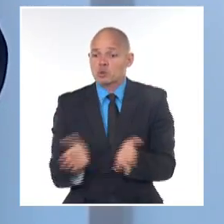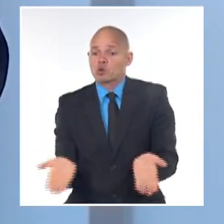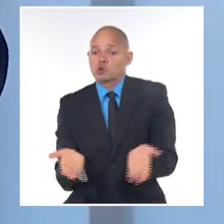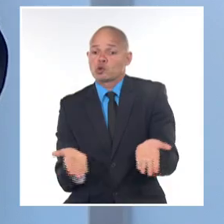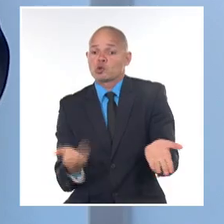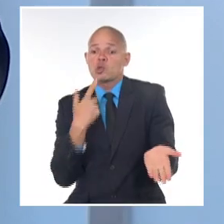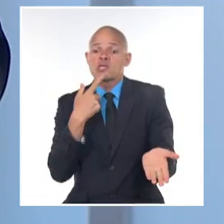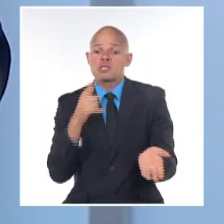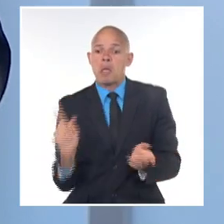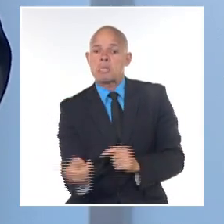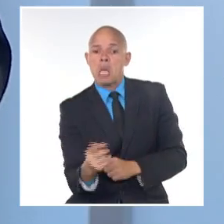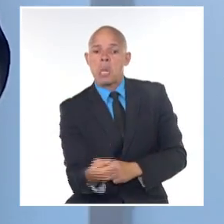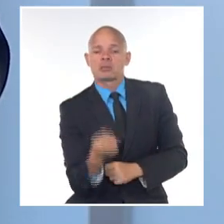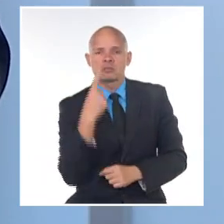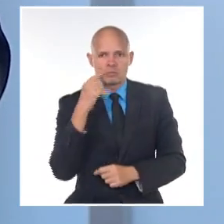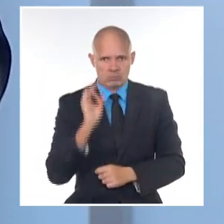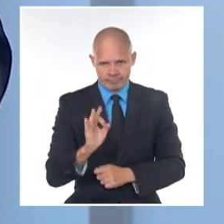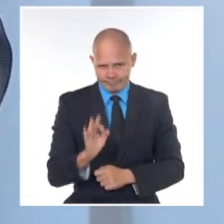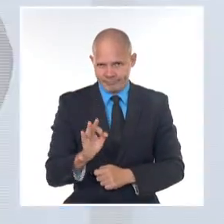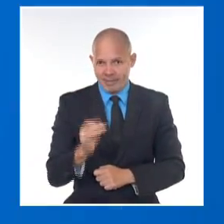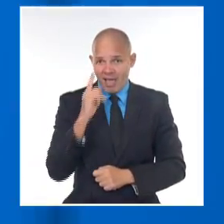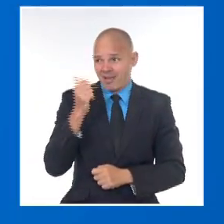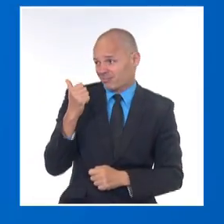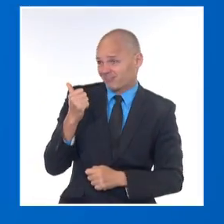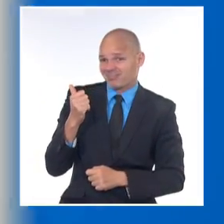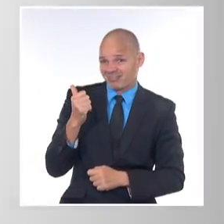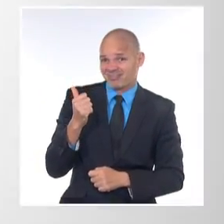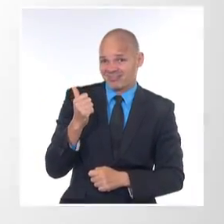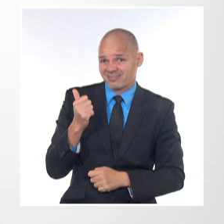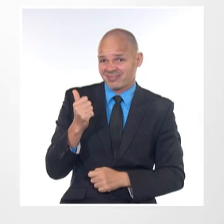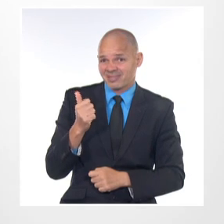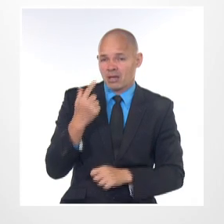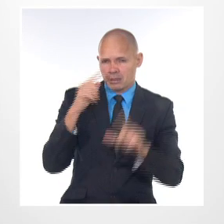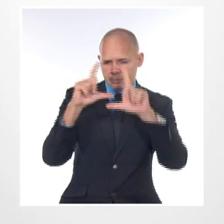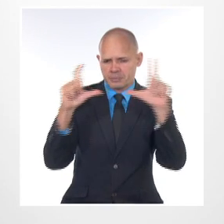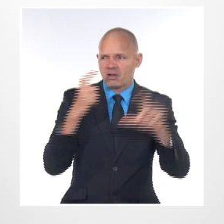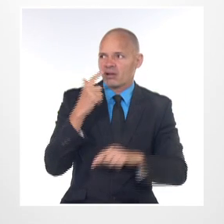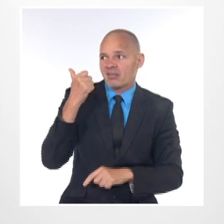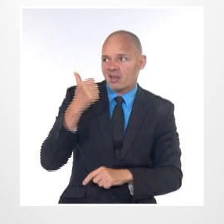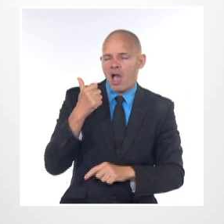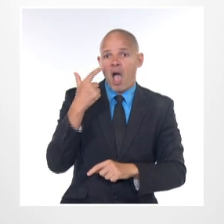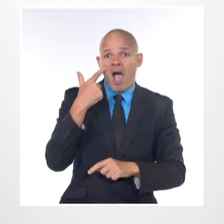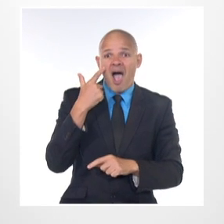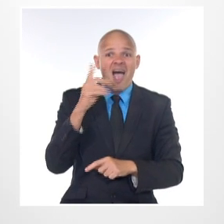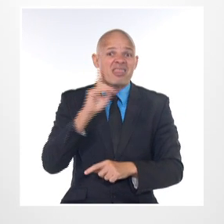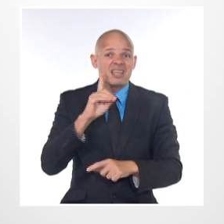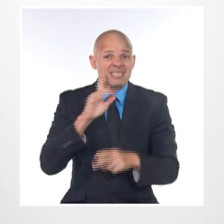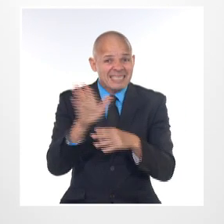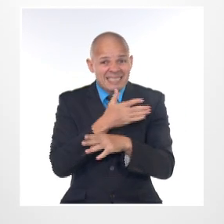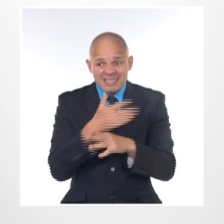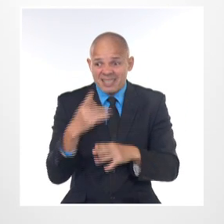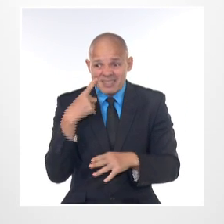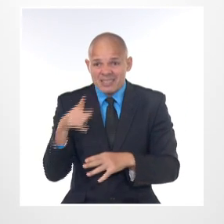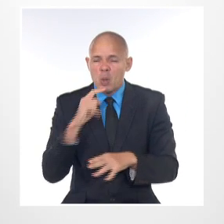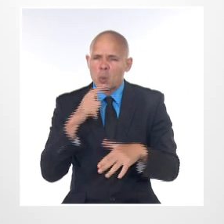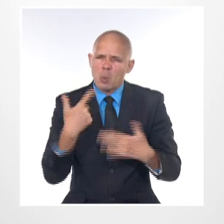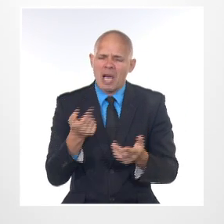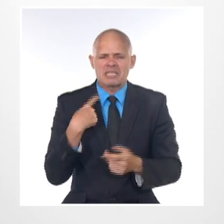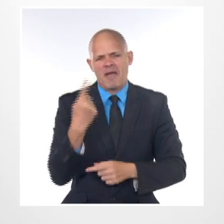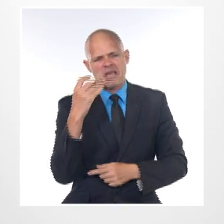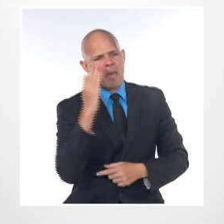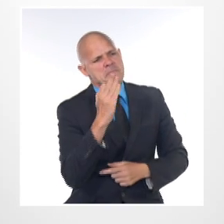cometer determinados delitos en particular. Y aquí lo veíamos. Ahí hay un abanico de delitos que se están pidiendo cometer, desde faltar el respeto,